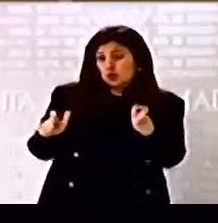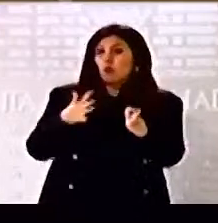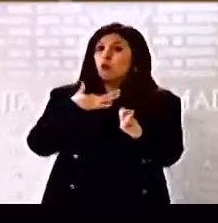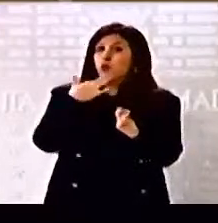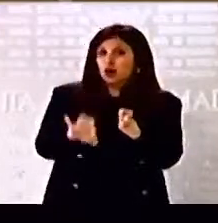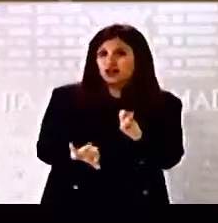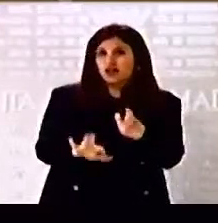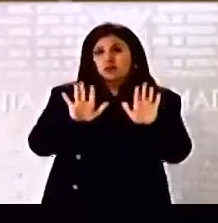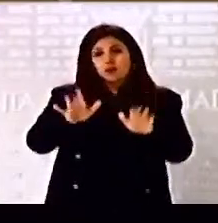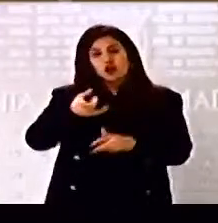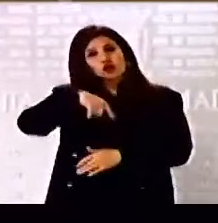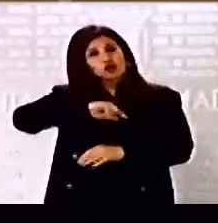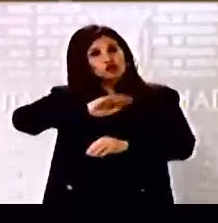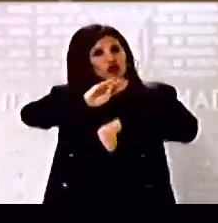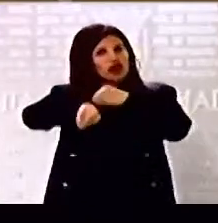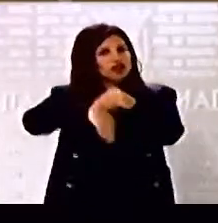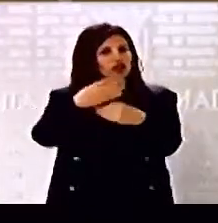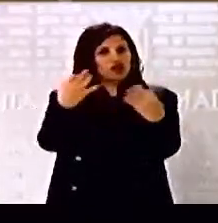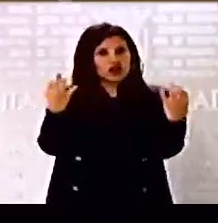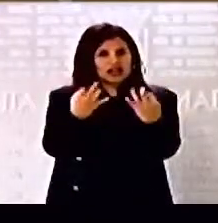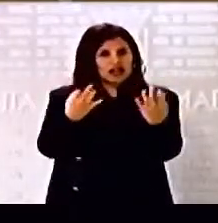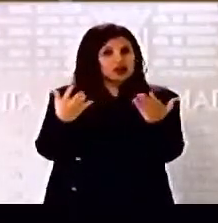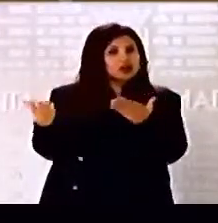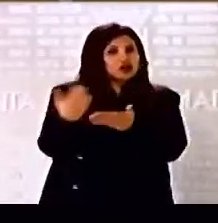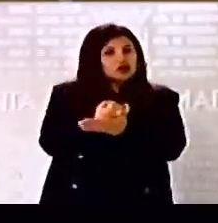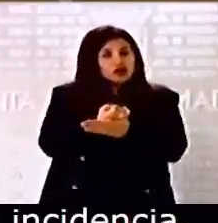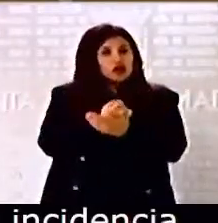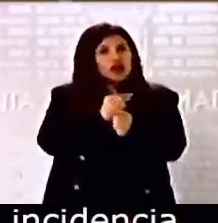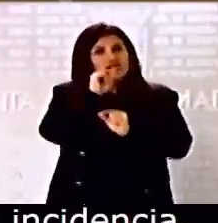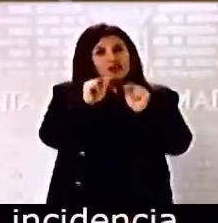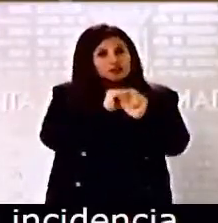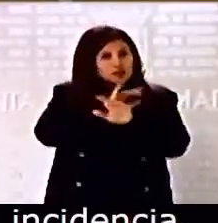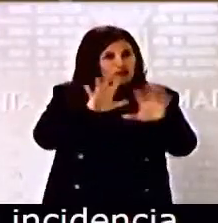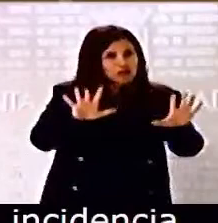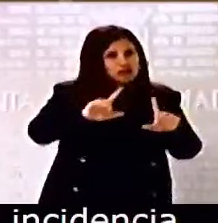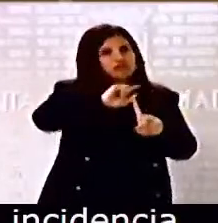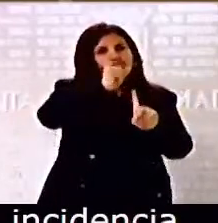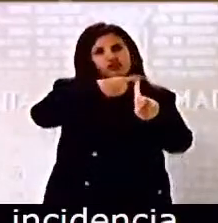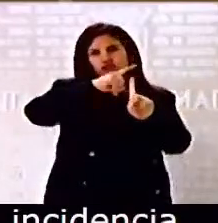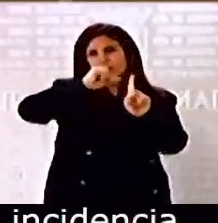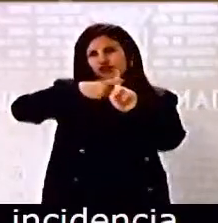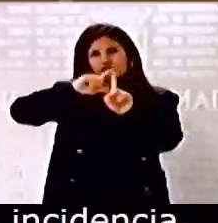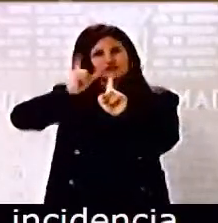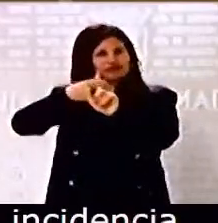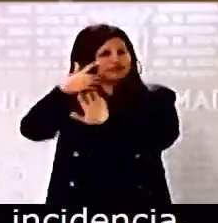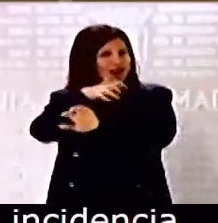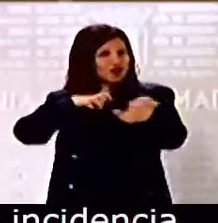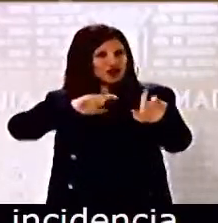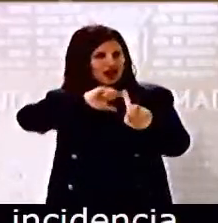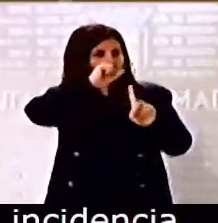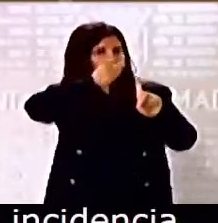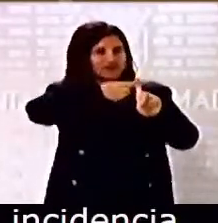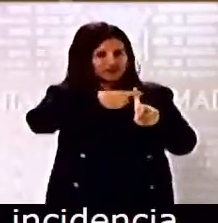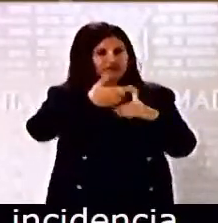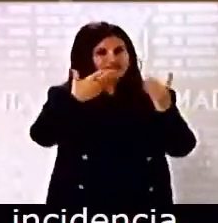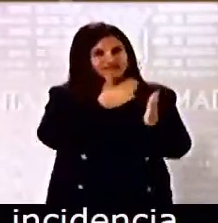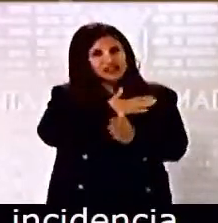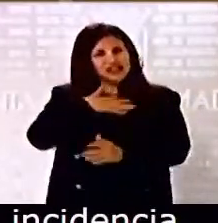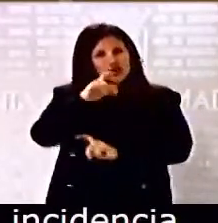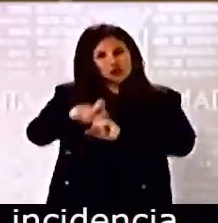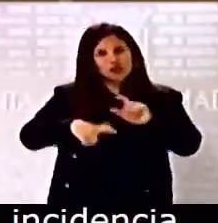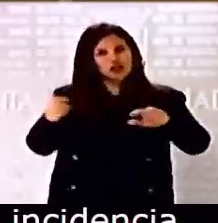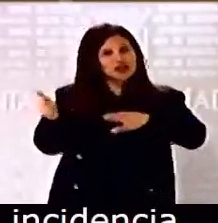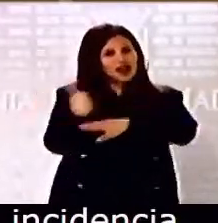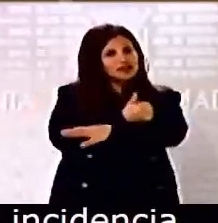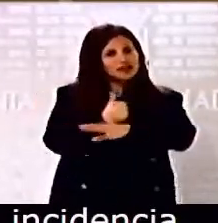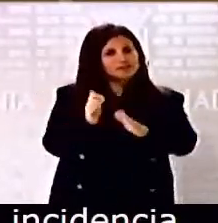pero estamos poniendo a flote toda la infección que hay en Extremadura. Y a eso quiero animar a la población.